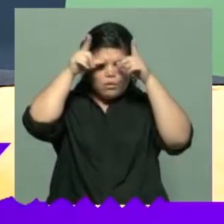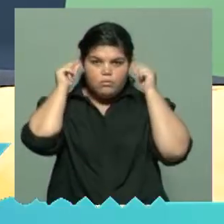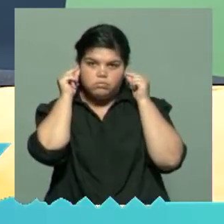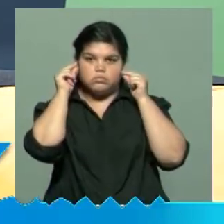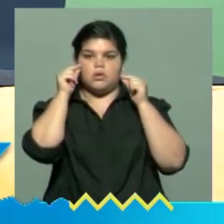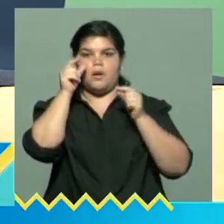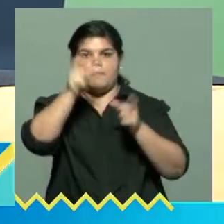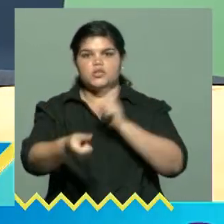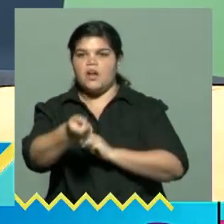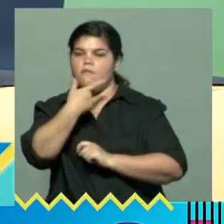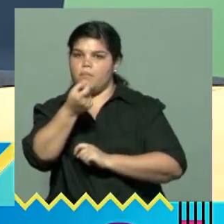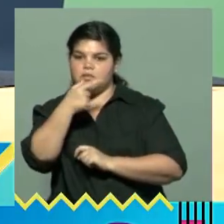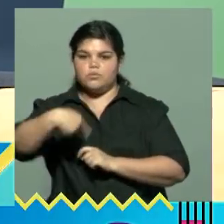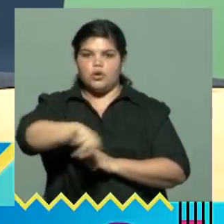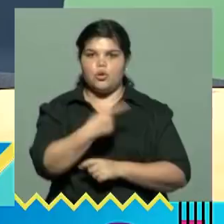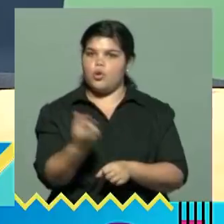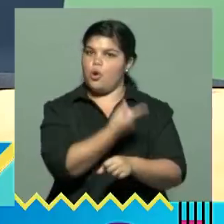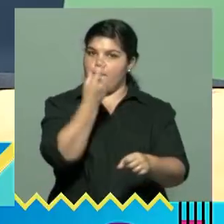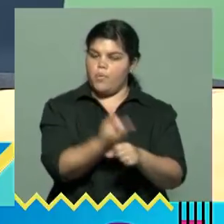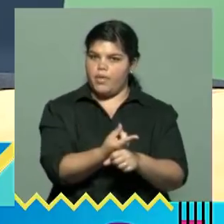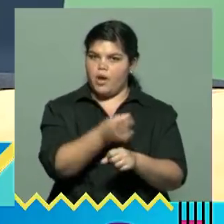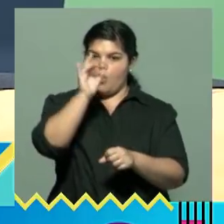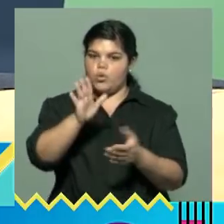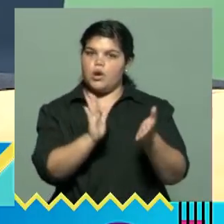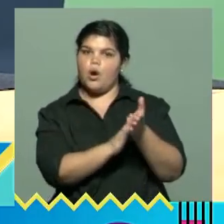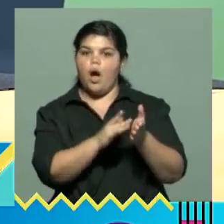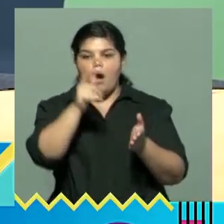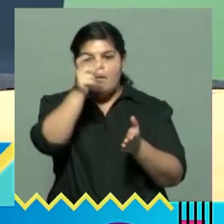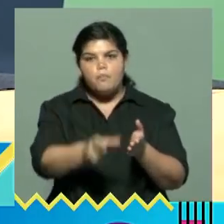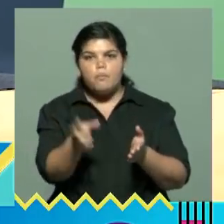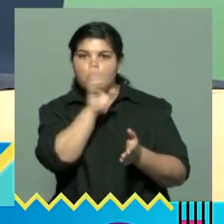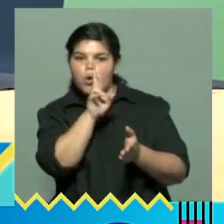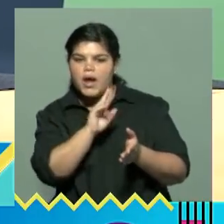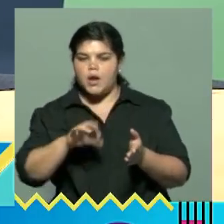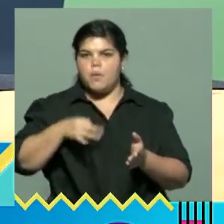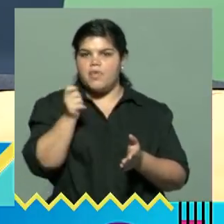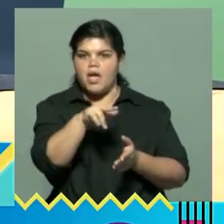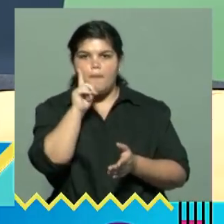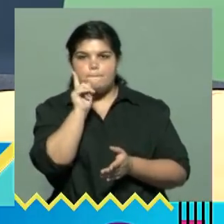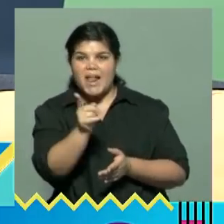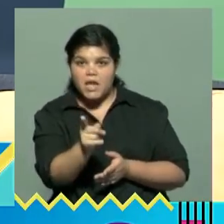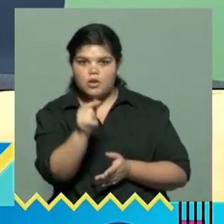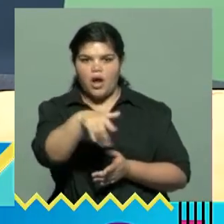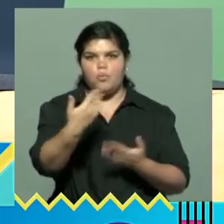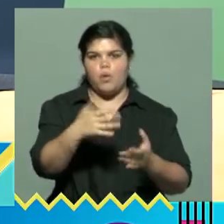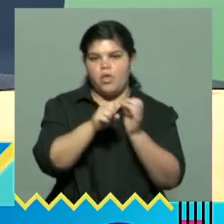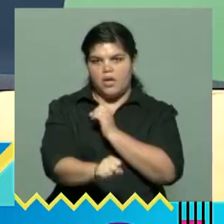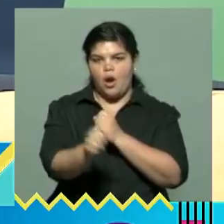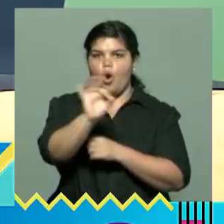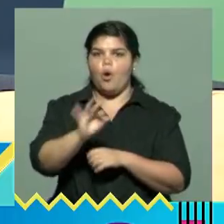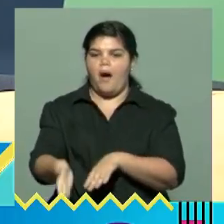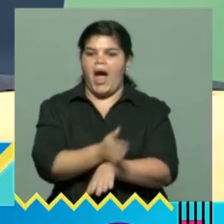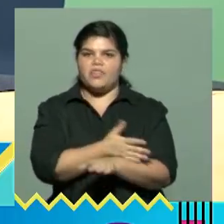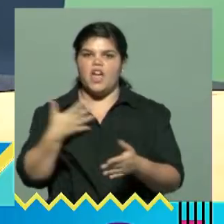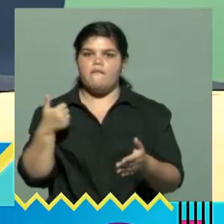farmacéuticos no pueden practicar un aborto salvo que certifiquen peligro para la vida o la salud de la mujer encinta o violación